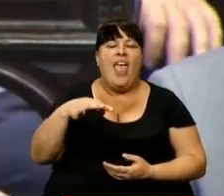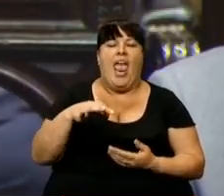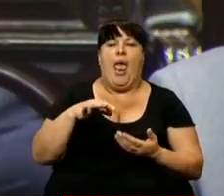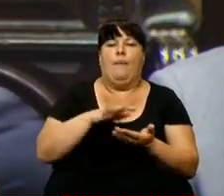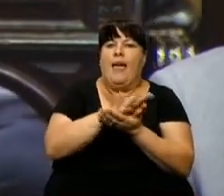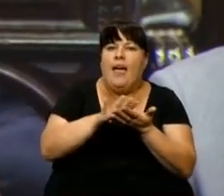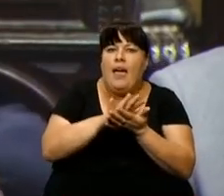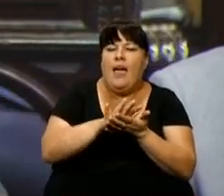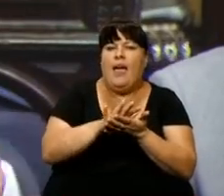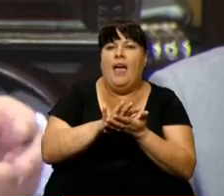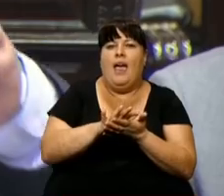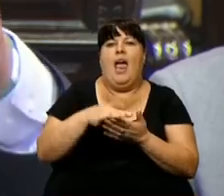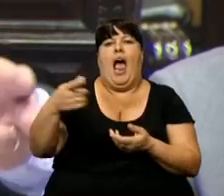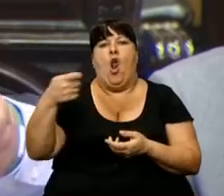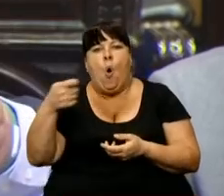alinear